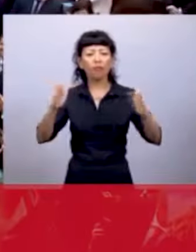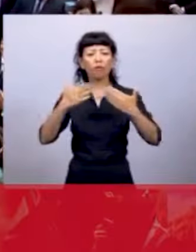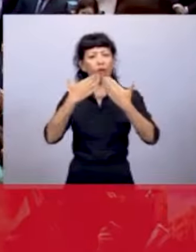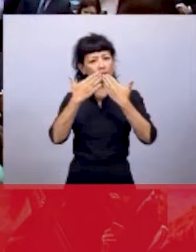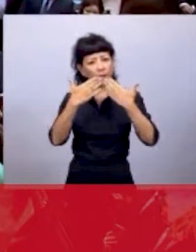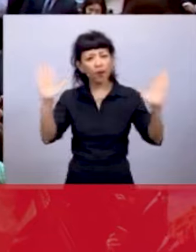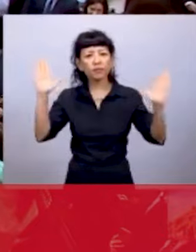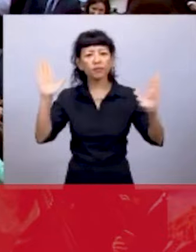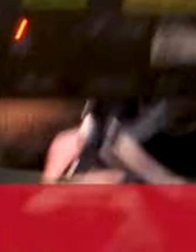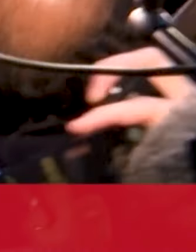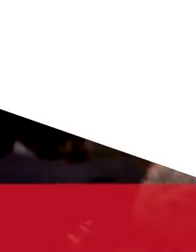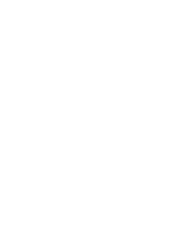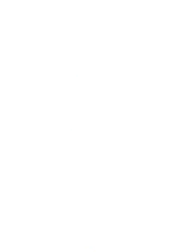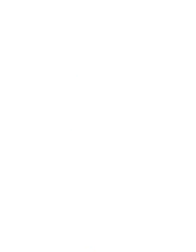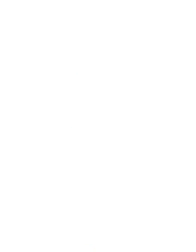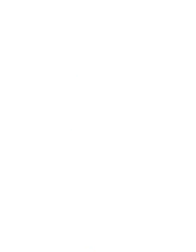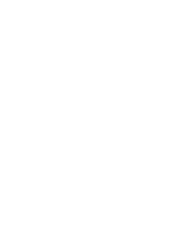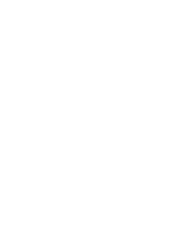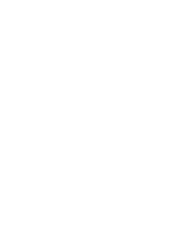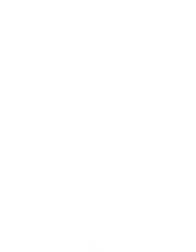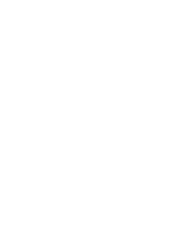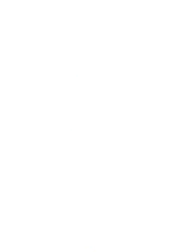proyecto de ley umbus de mi ley